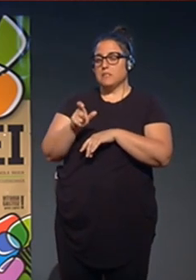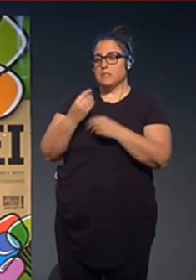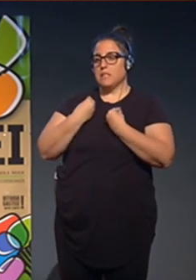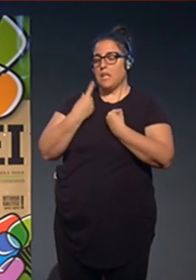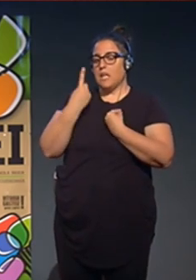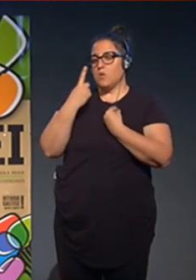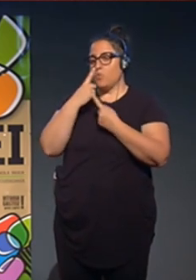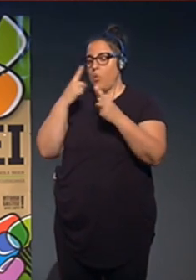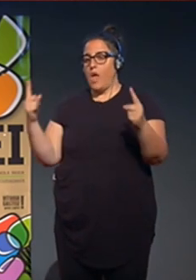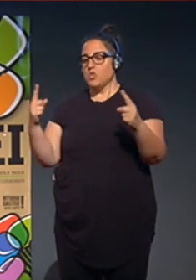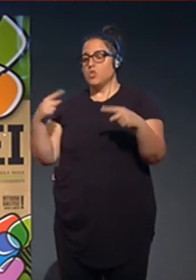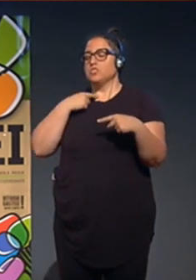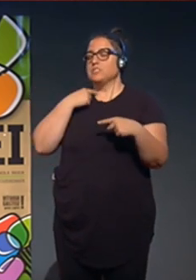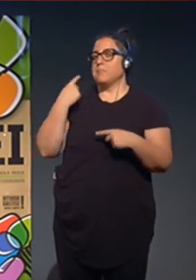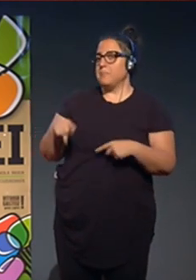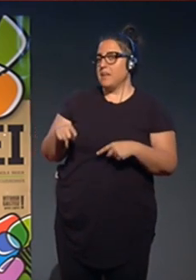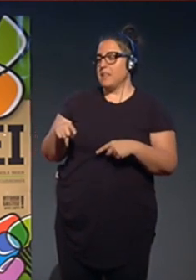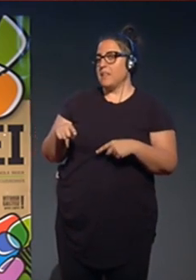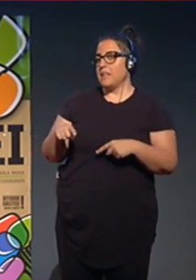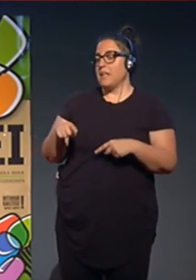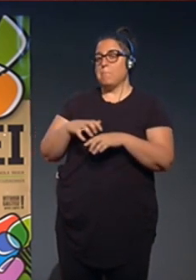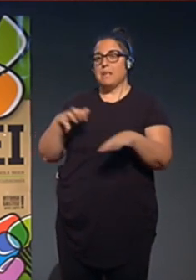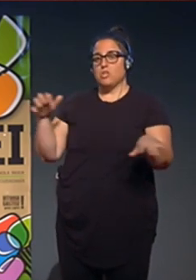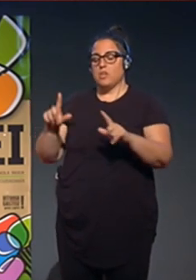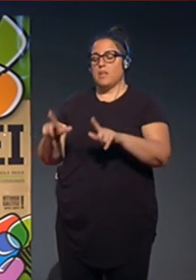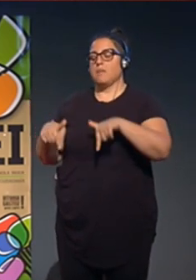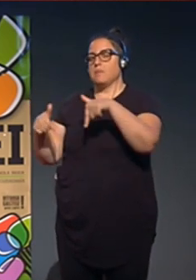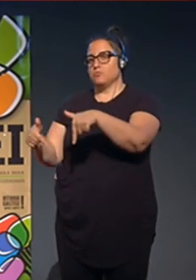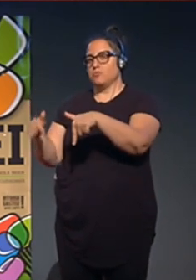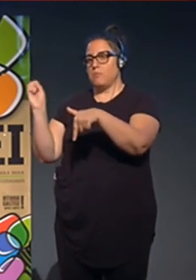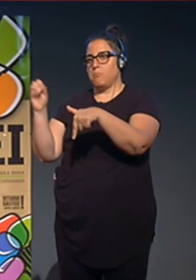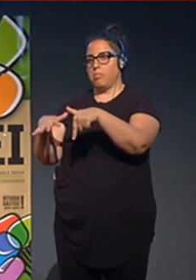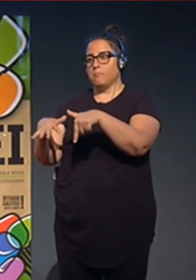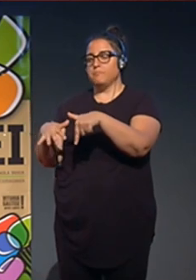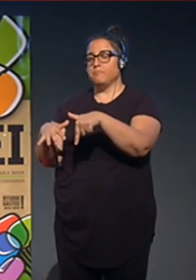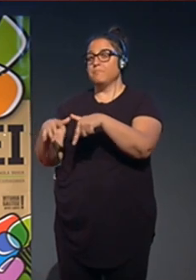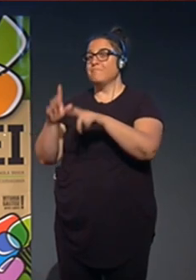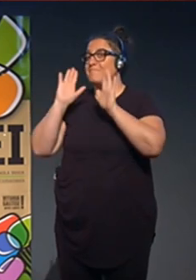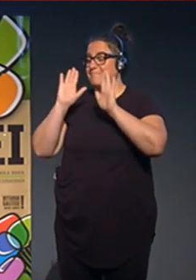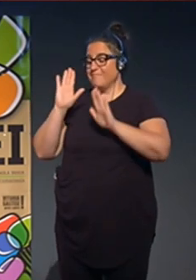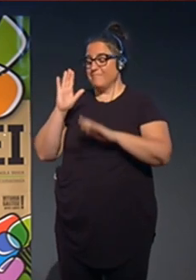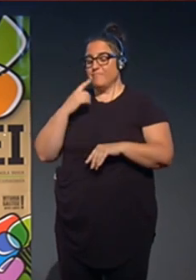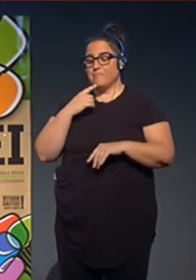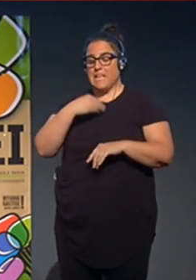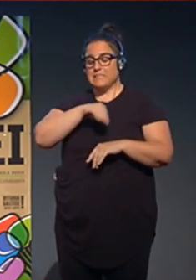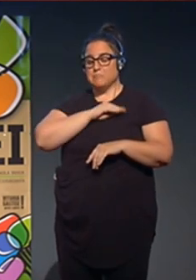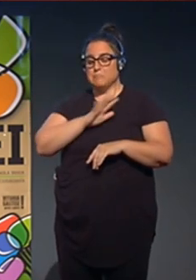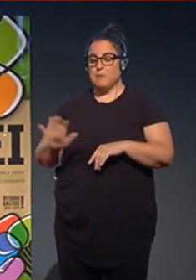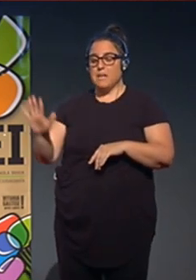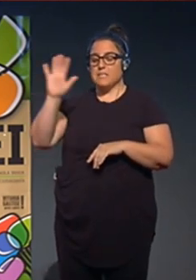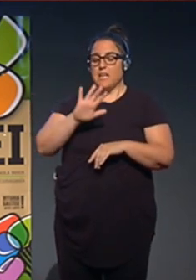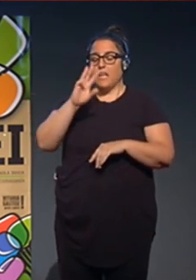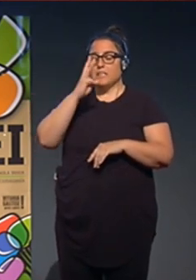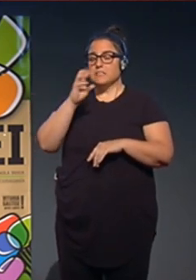pierden y se desperdician y una gran parte va a la basura y y atentos en España el 30% de